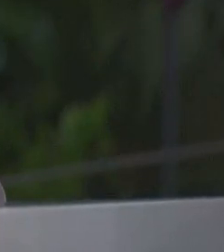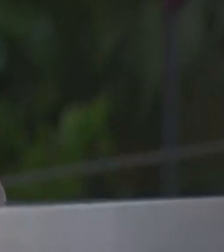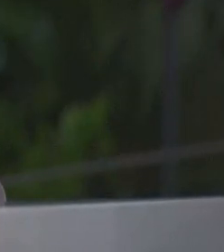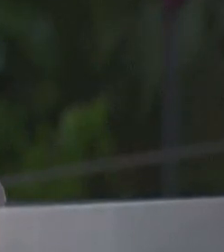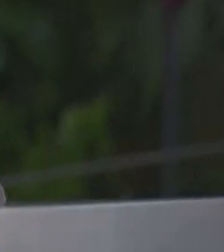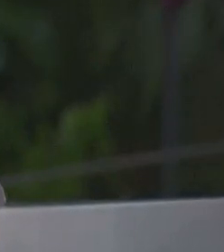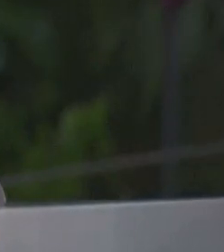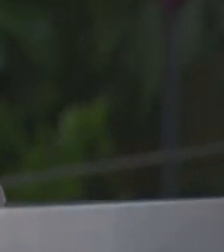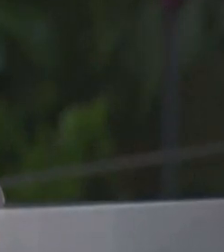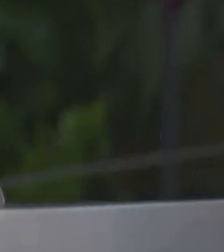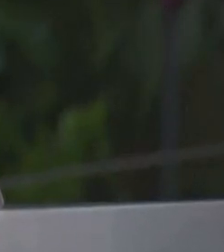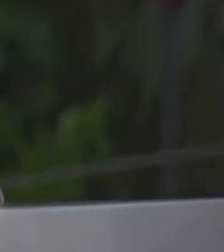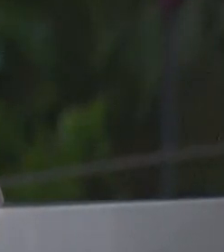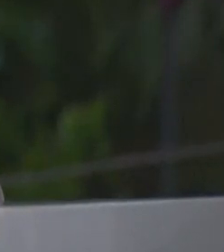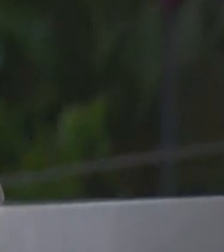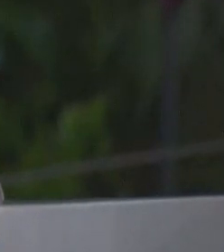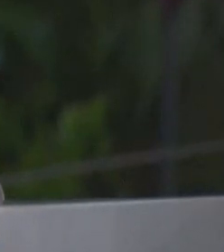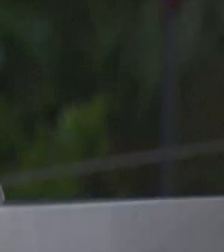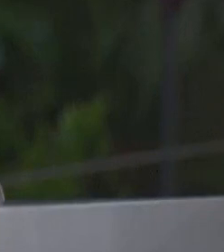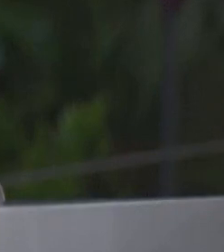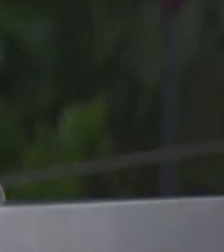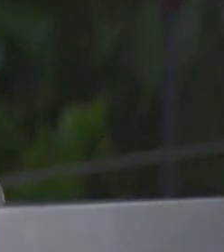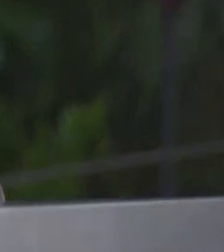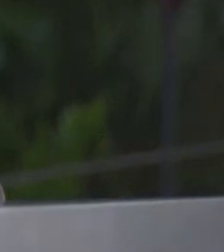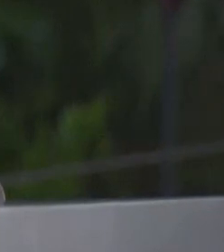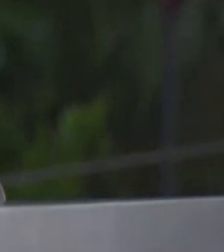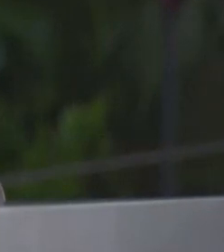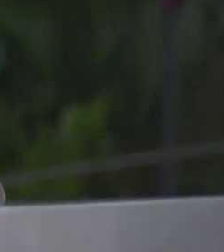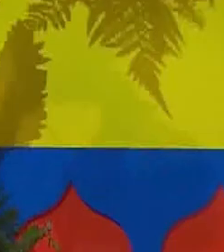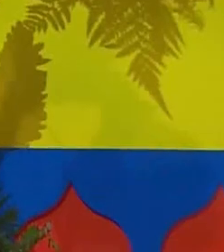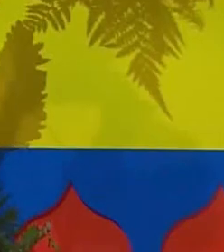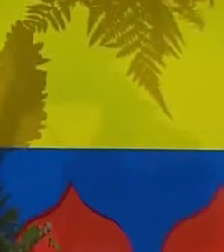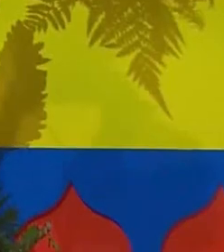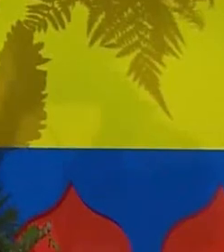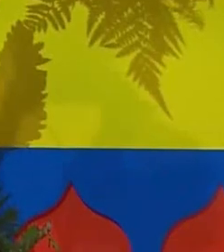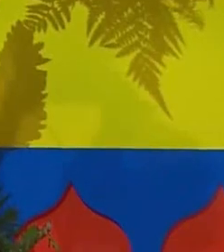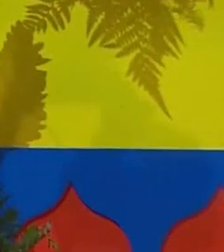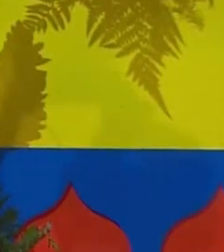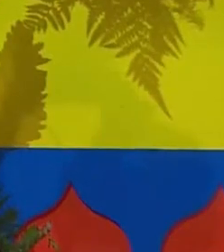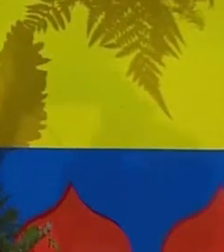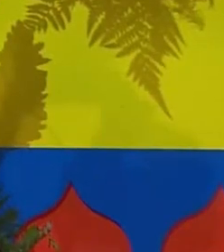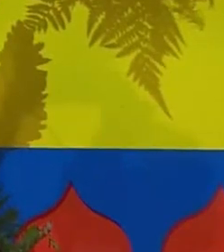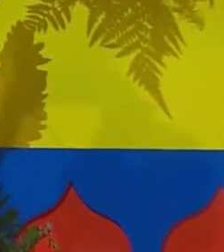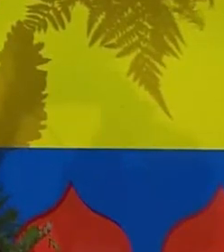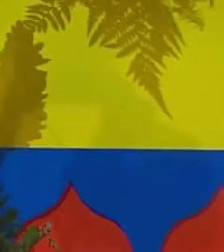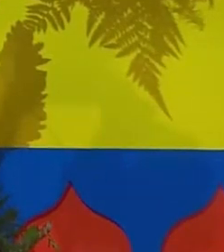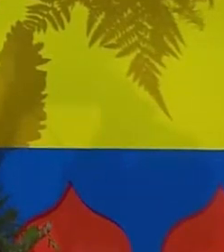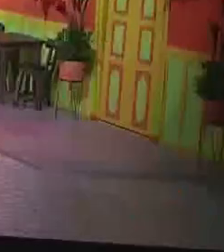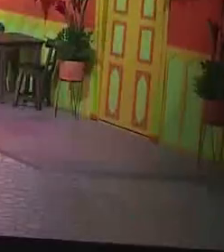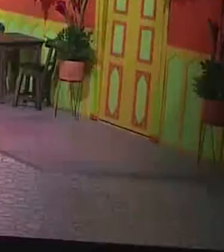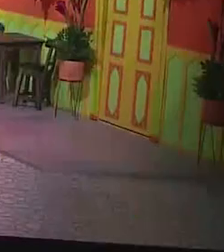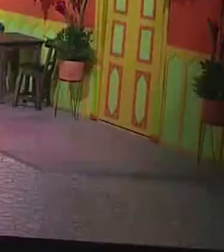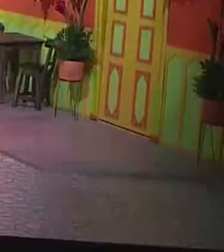programas como La Luciérnaga y Sábados Felices. Actualmente es director de contenidos de Voz Populi en Blu Radio y en el canal